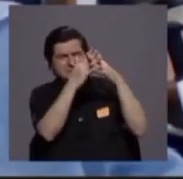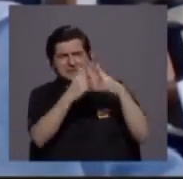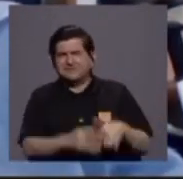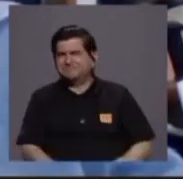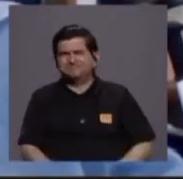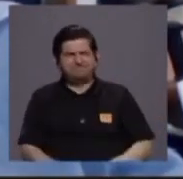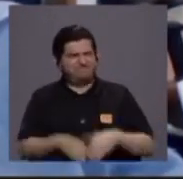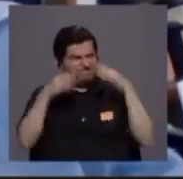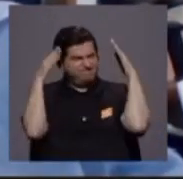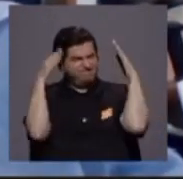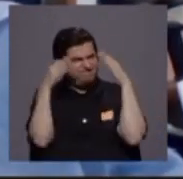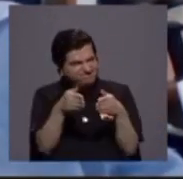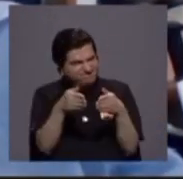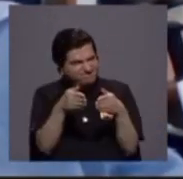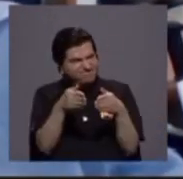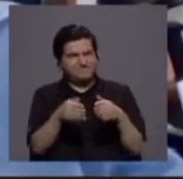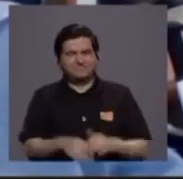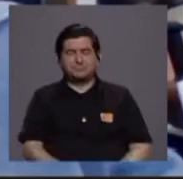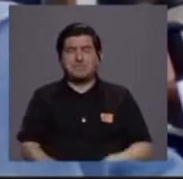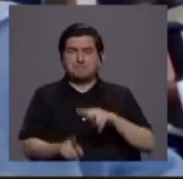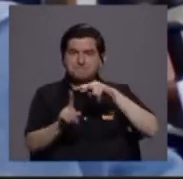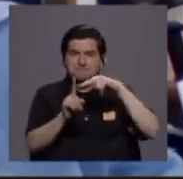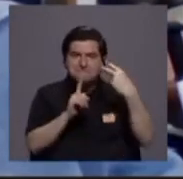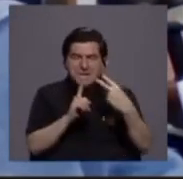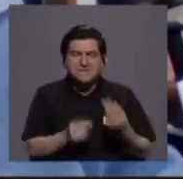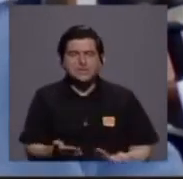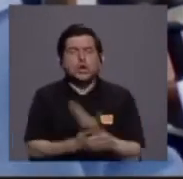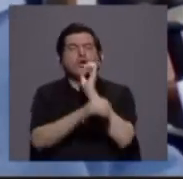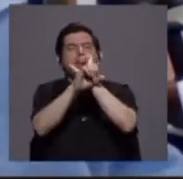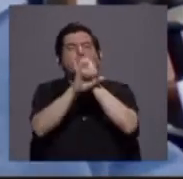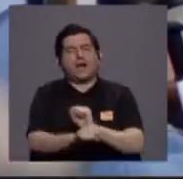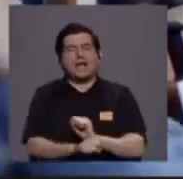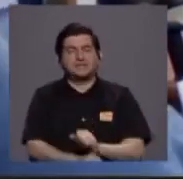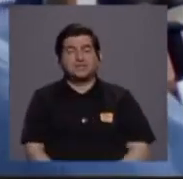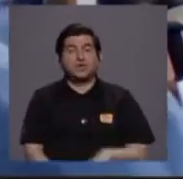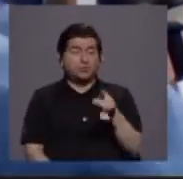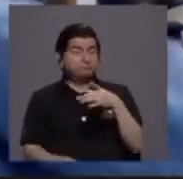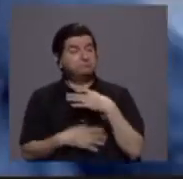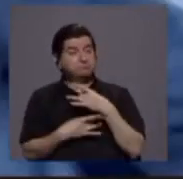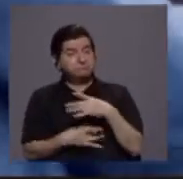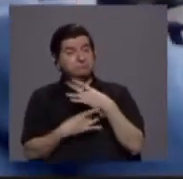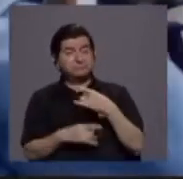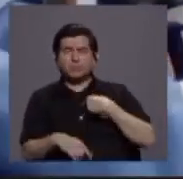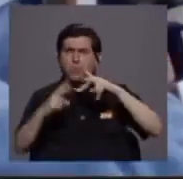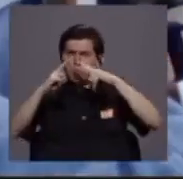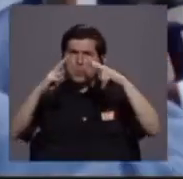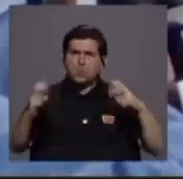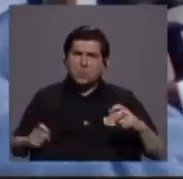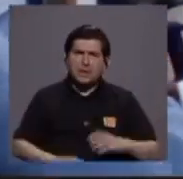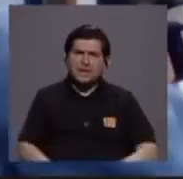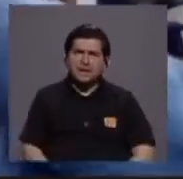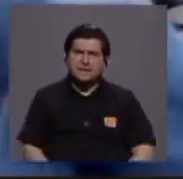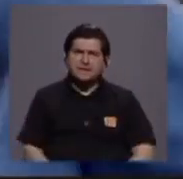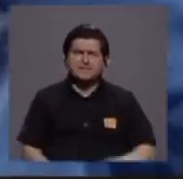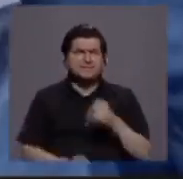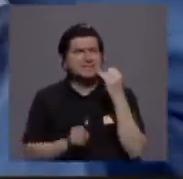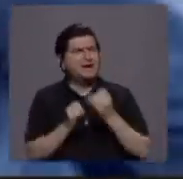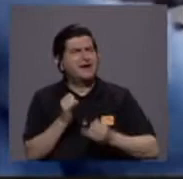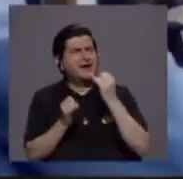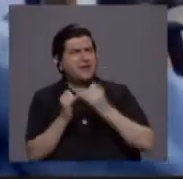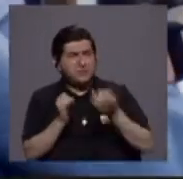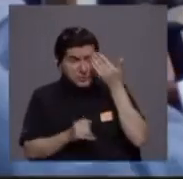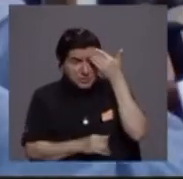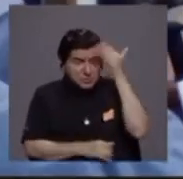muy enfrascada en la visión neoclásica, lo cual es de llamar la atención, porque si uno analiza los últimos,